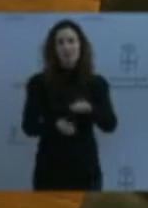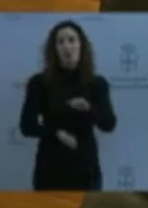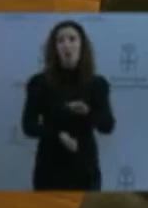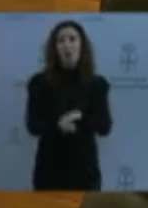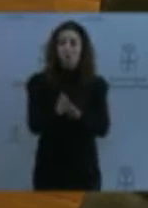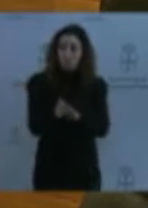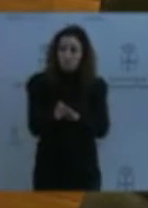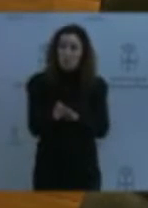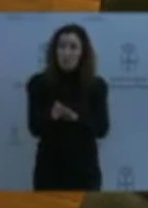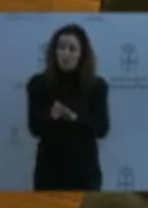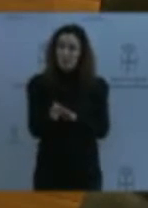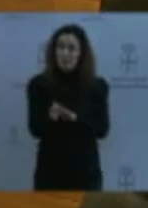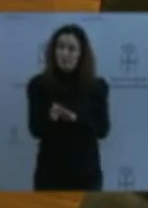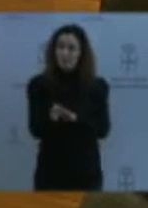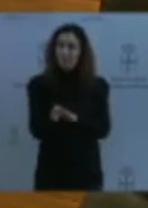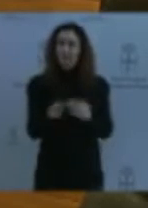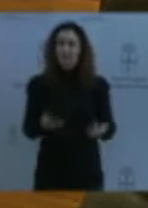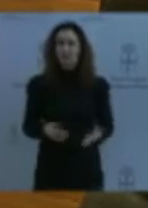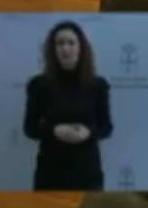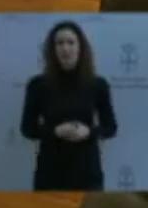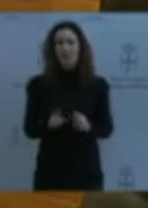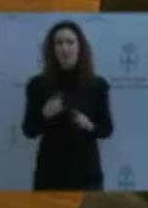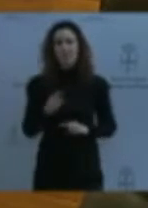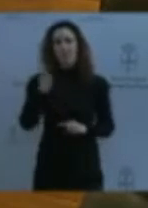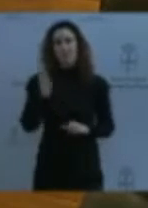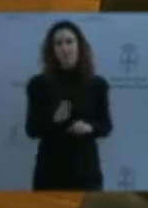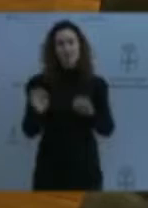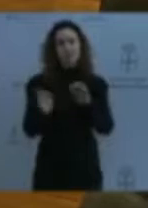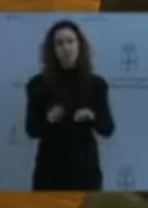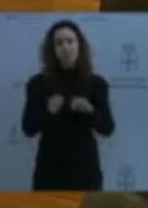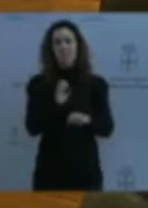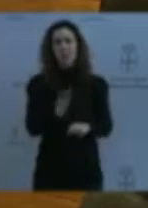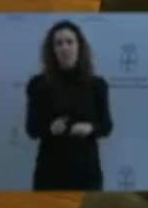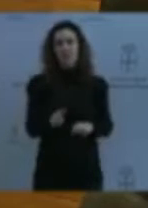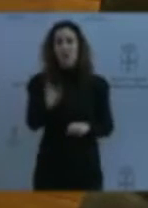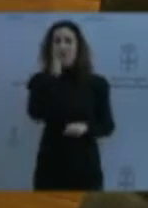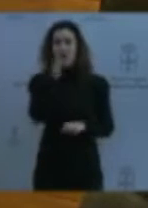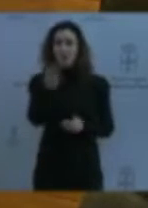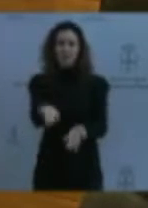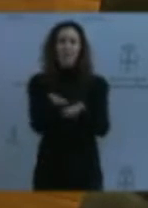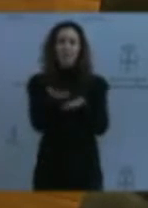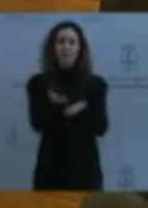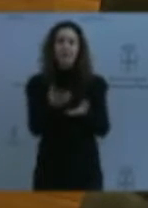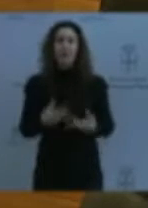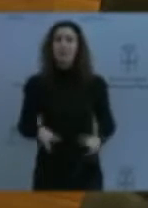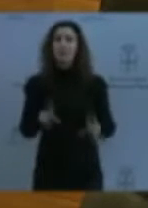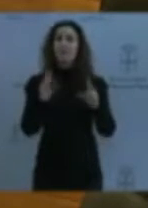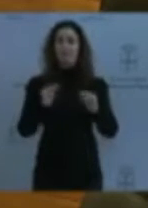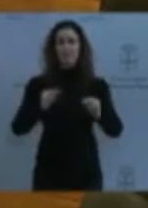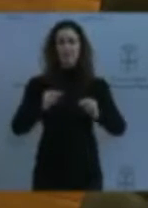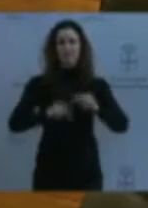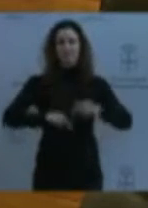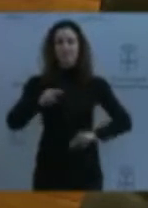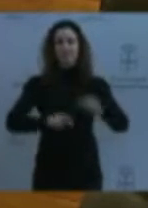que después vino otro temporal de agua y viento que terminó, por ejemplo, con las instalaciones de una cooperativa agropecuaria en Castrillón y además